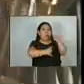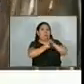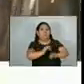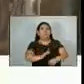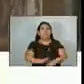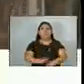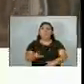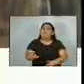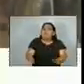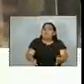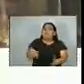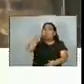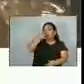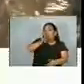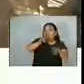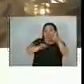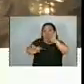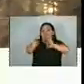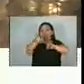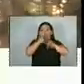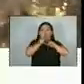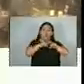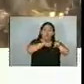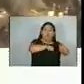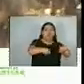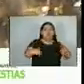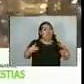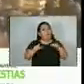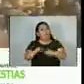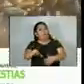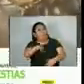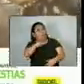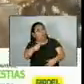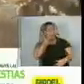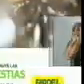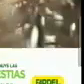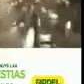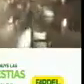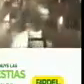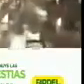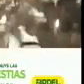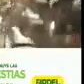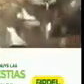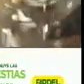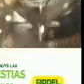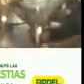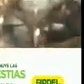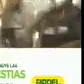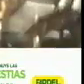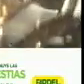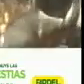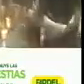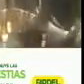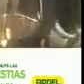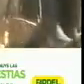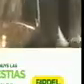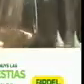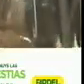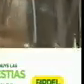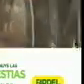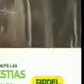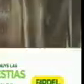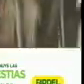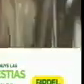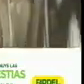El consumo de alcohol, además de provocar la muerte, también ocasiona enfermedades y trastornos, de acuerdo a la Organización Mundial de la